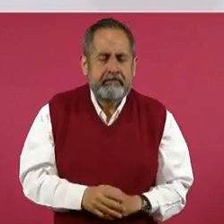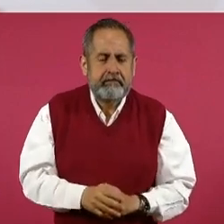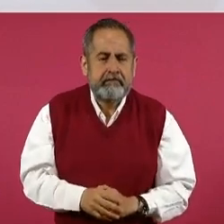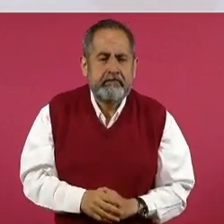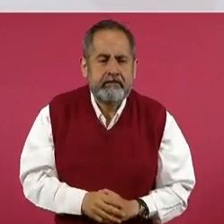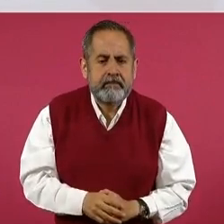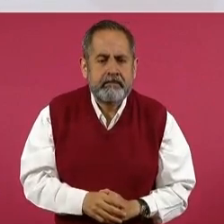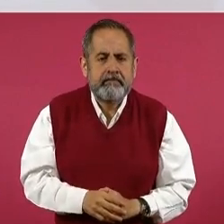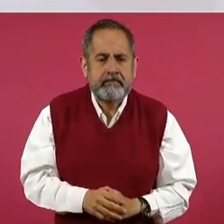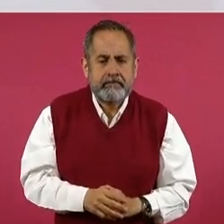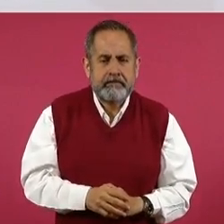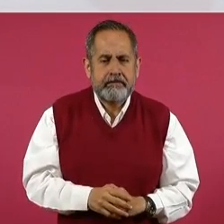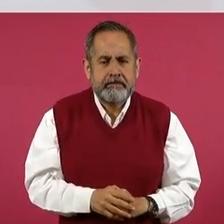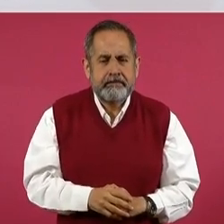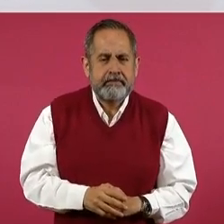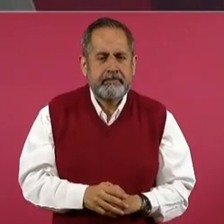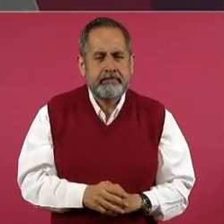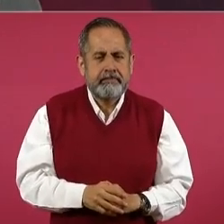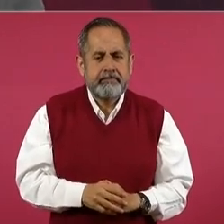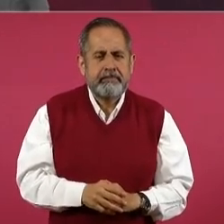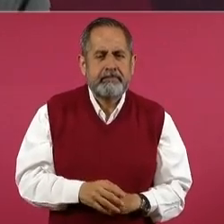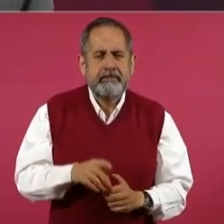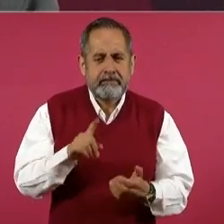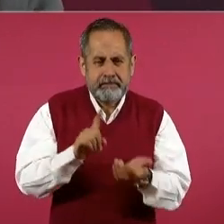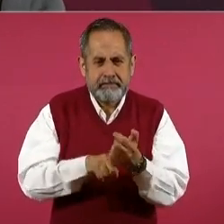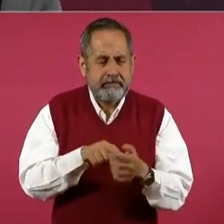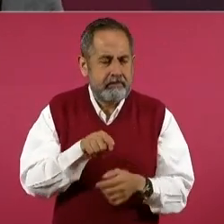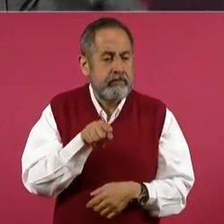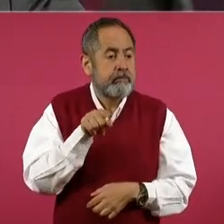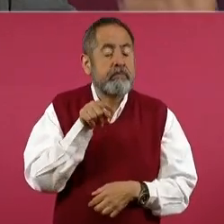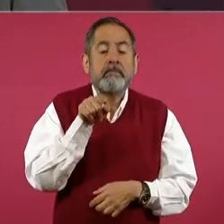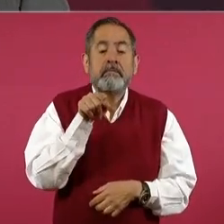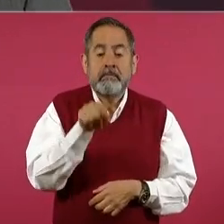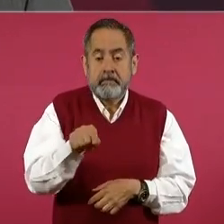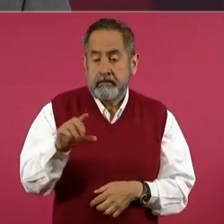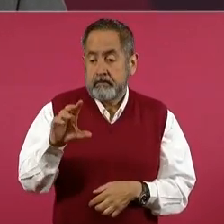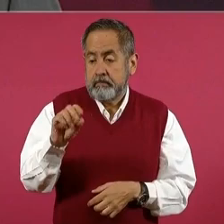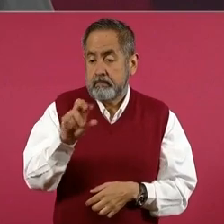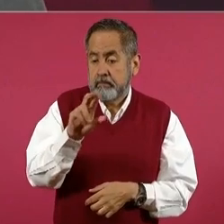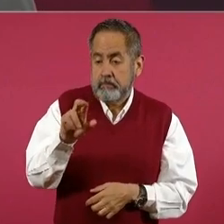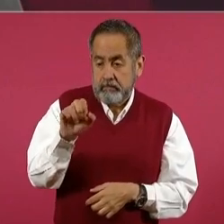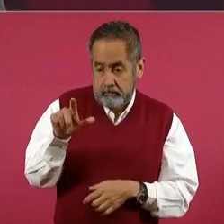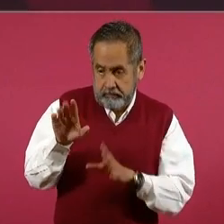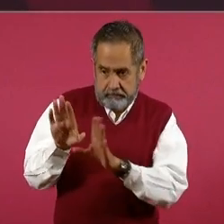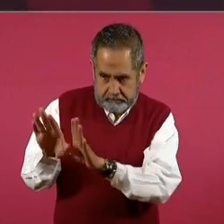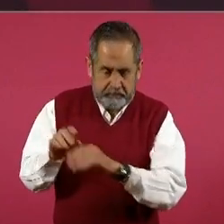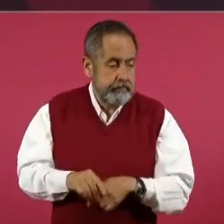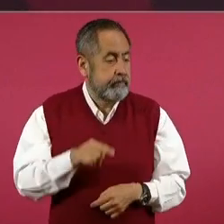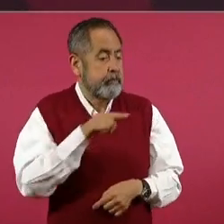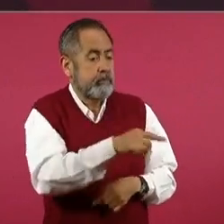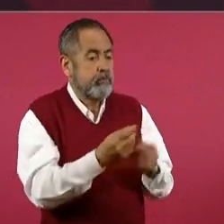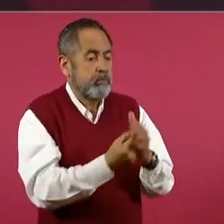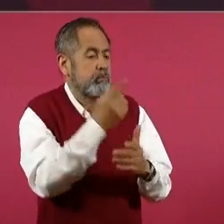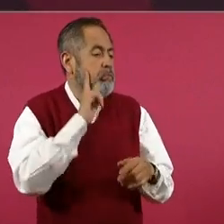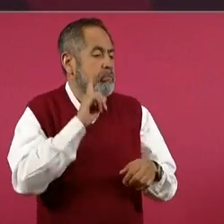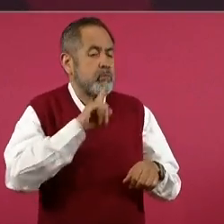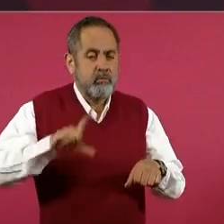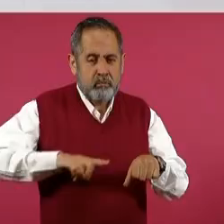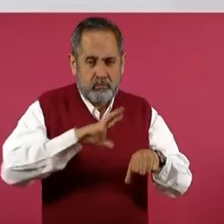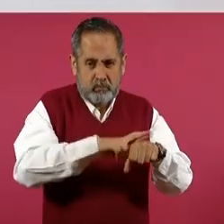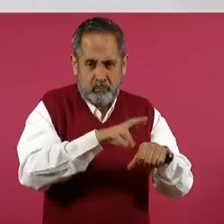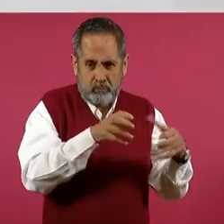Porque existe una estrecha relación entre la actual gobernadora, parece